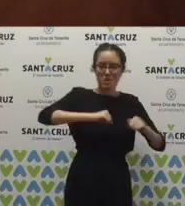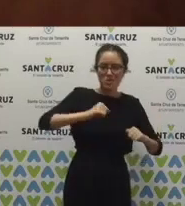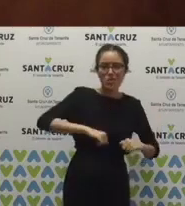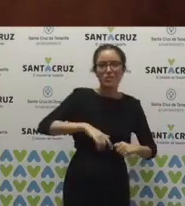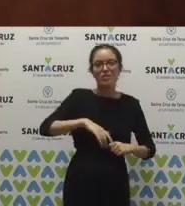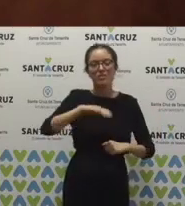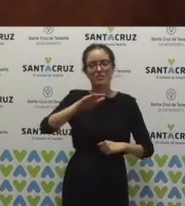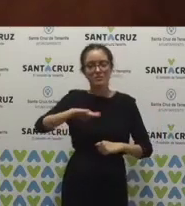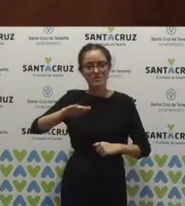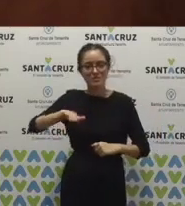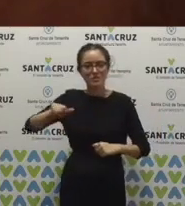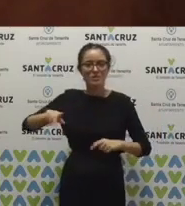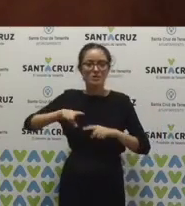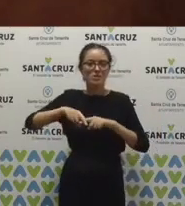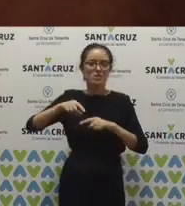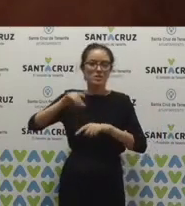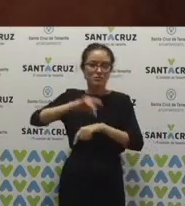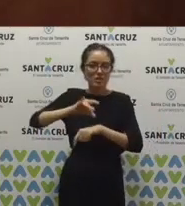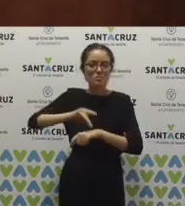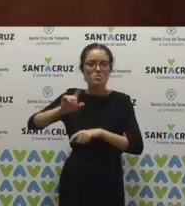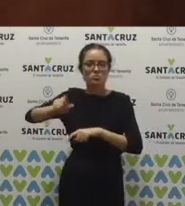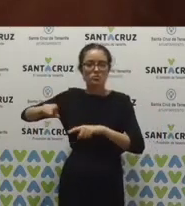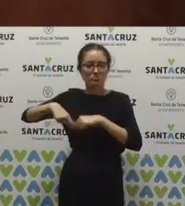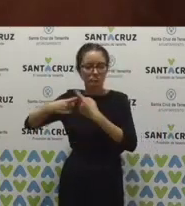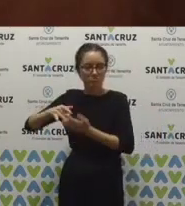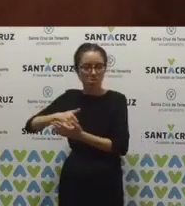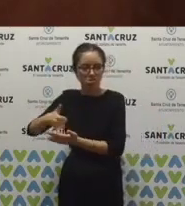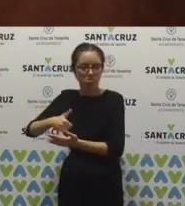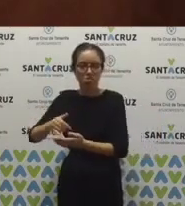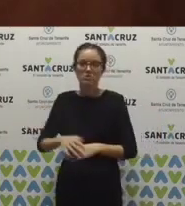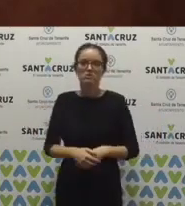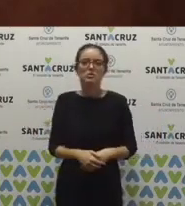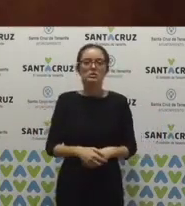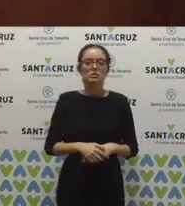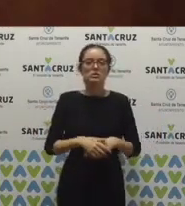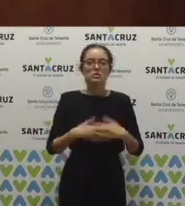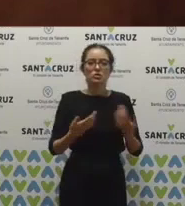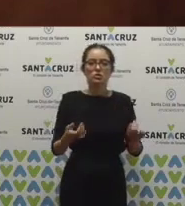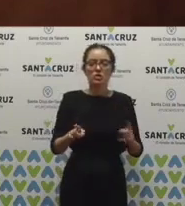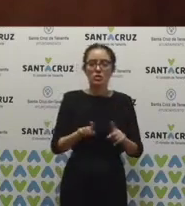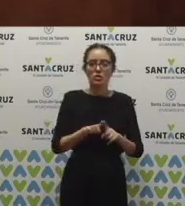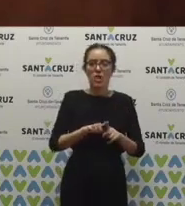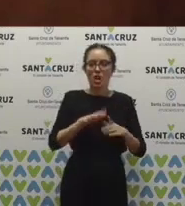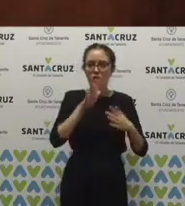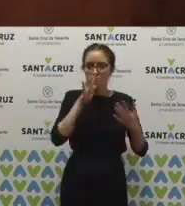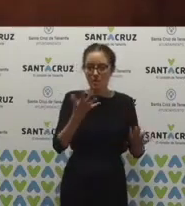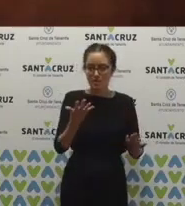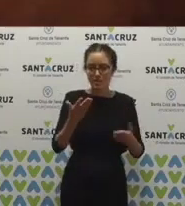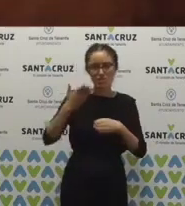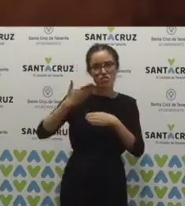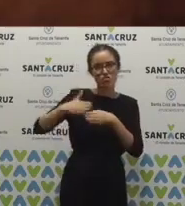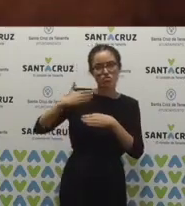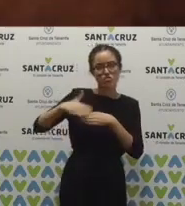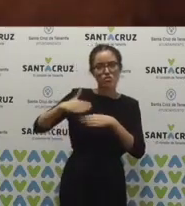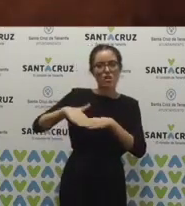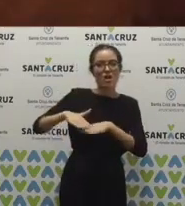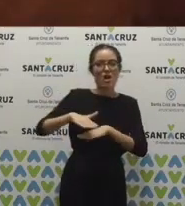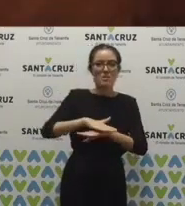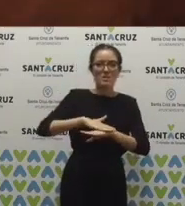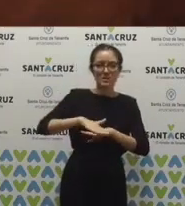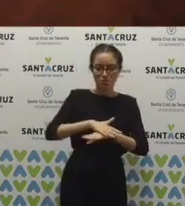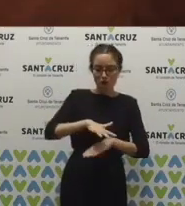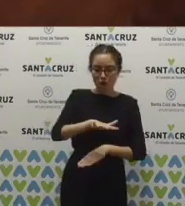necesitadas y las corporaciones locales no pueden ser ahora mismo la tabla de salvación para un gobierno que desde junio